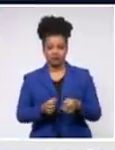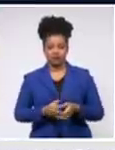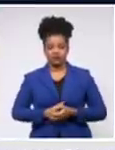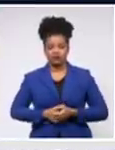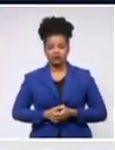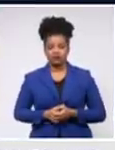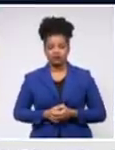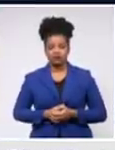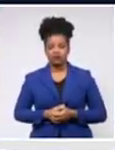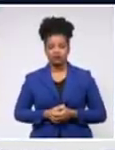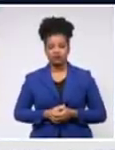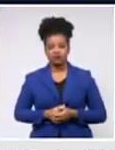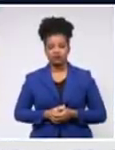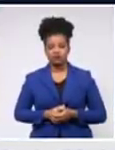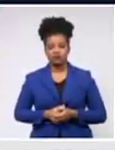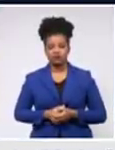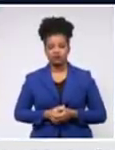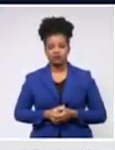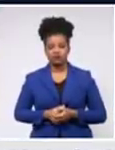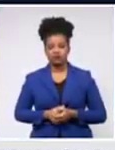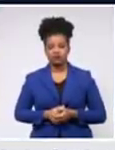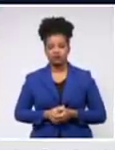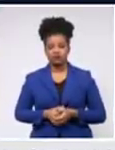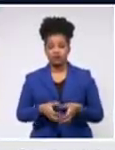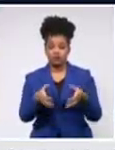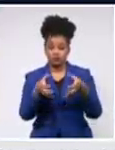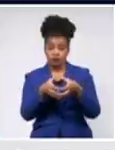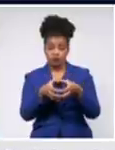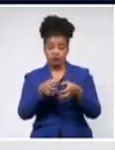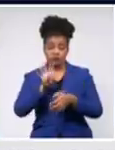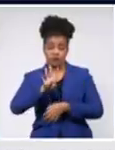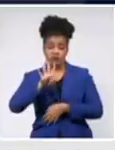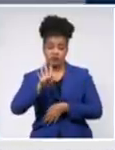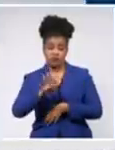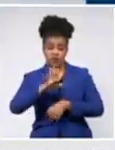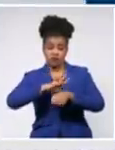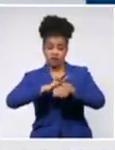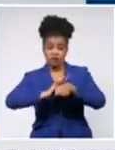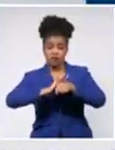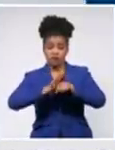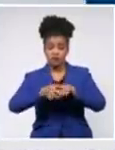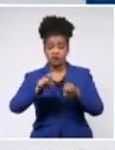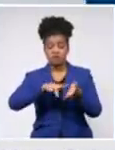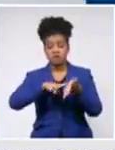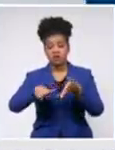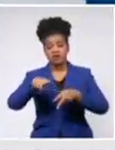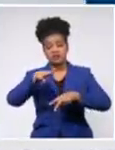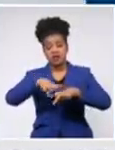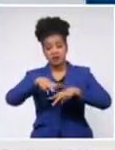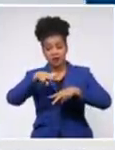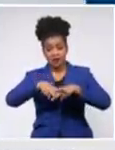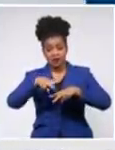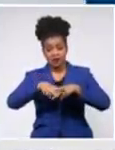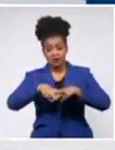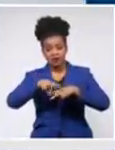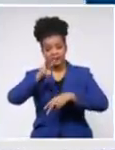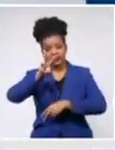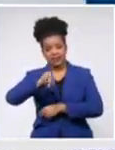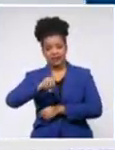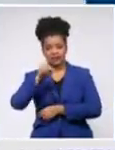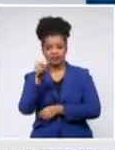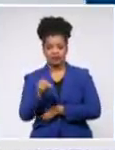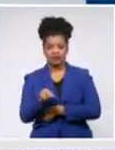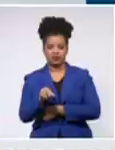Los 45 casos diagnosticados autóctonos pertenecen a la provincia de La Habana, 30, a